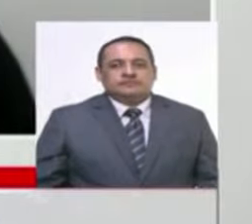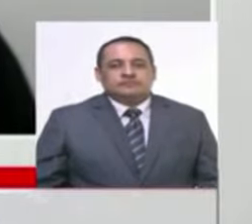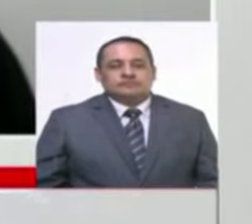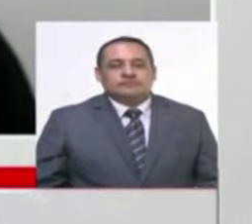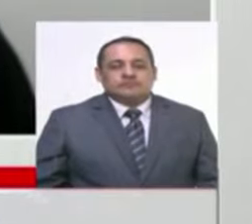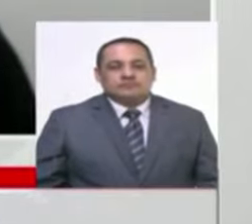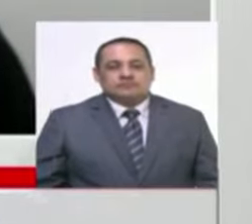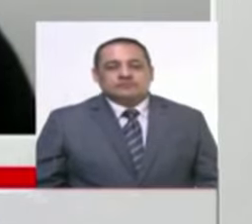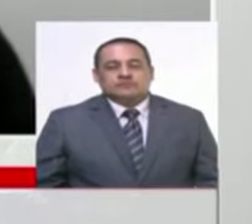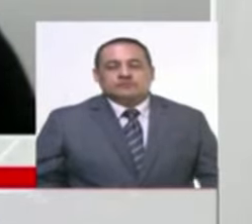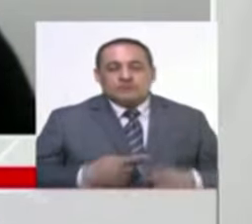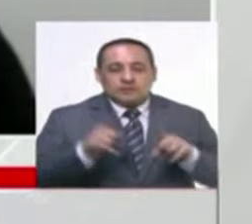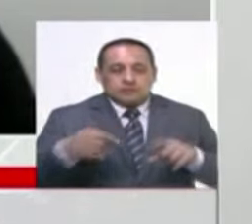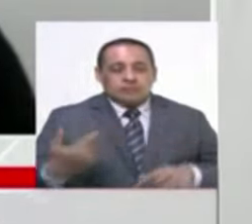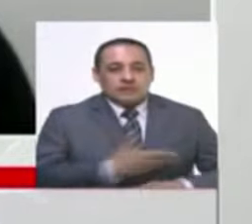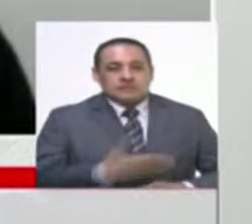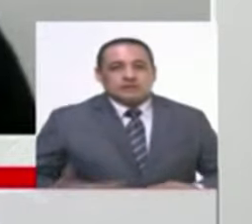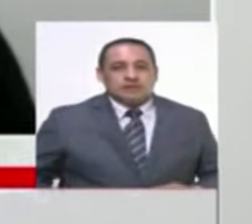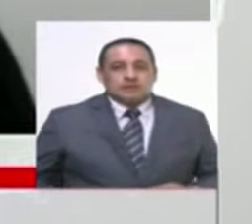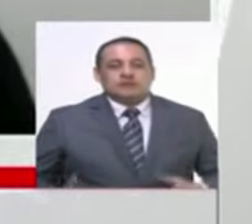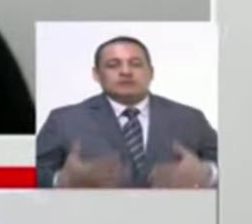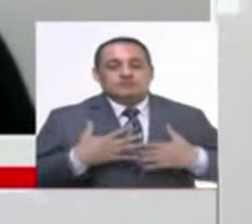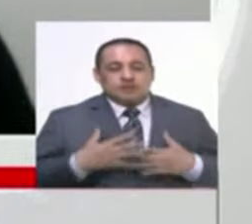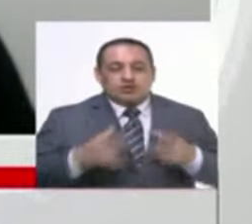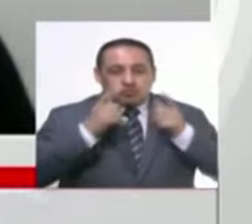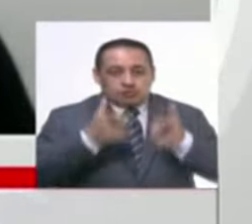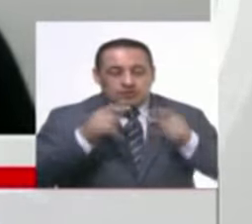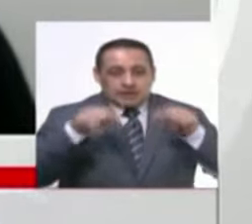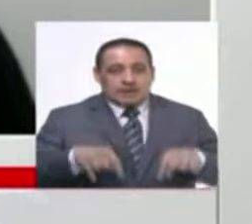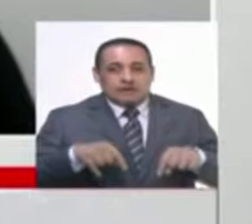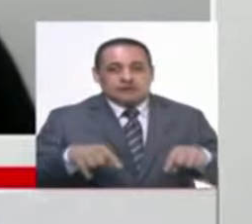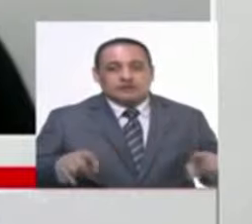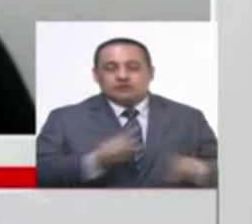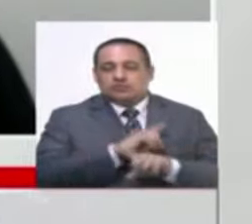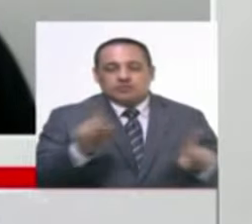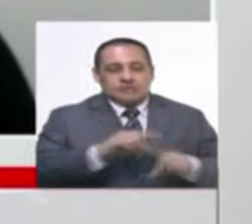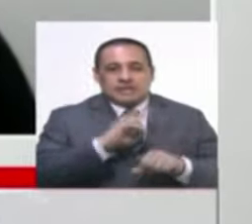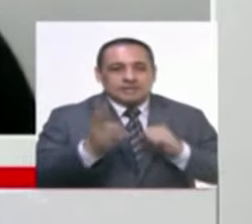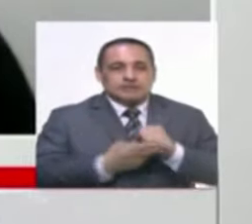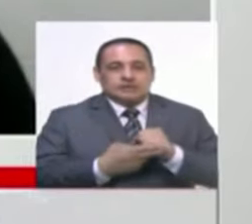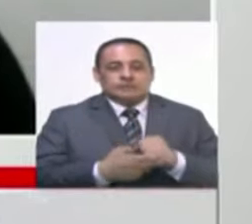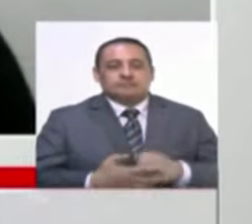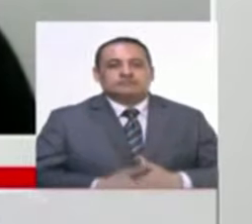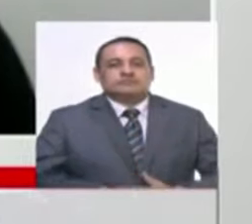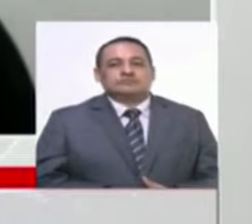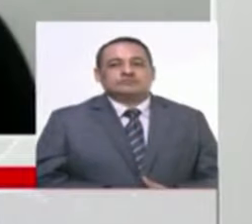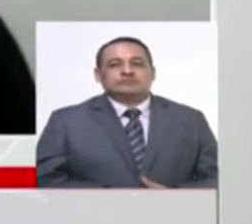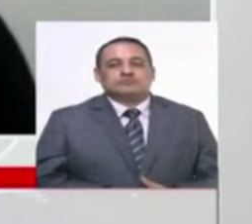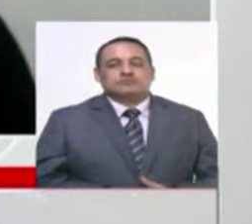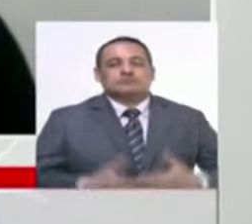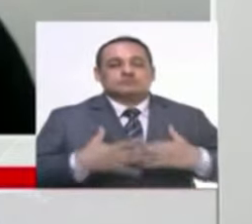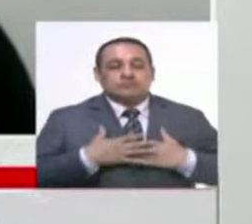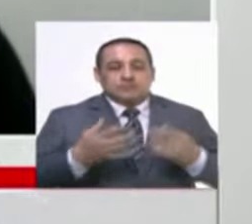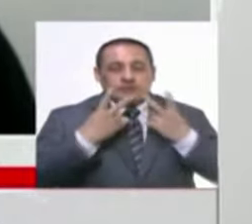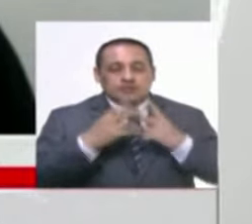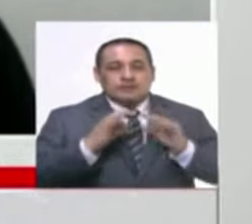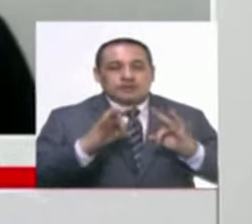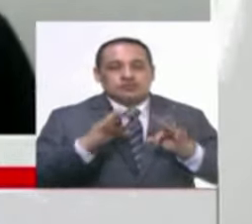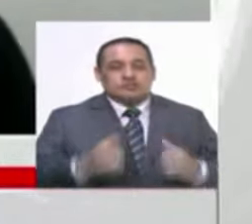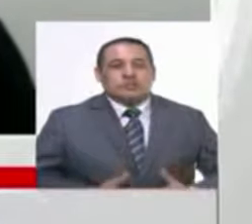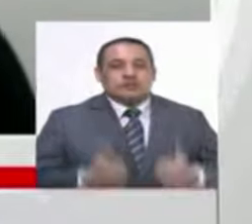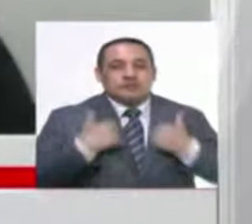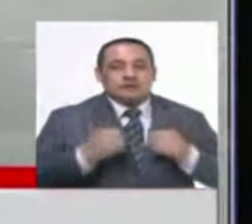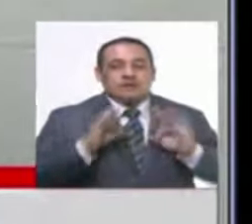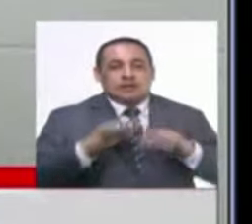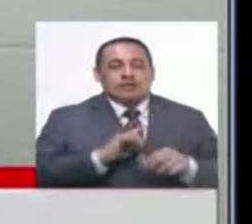Por eso, señor presidente, mi seguridad aquí no está garantizada. Yo corro riesgo de vida